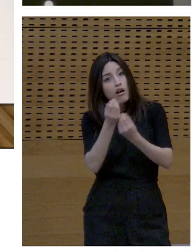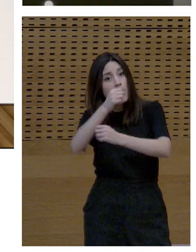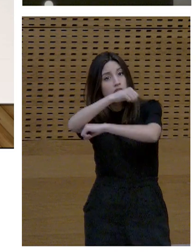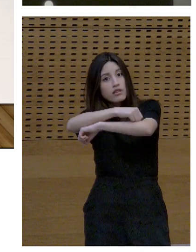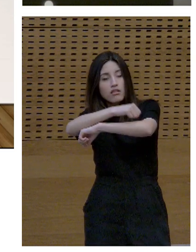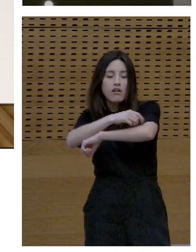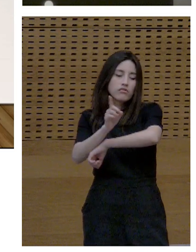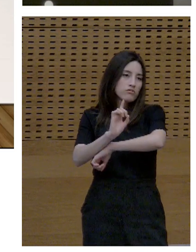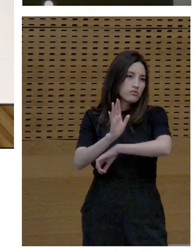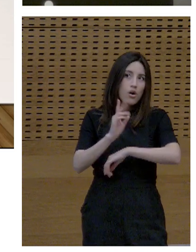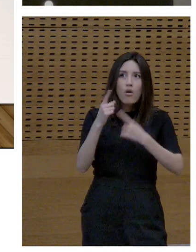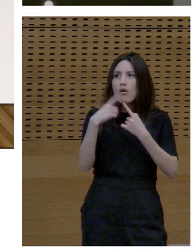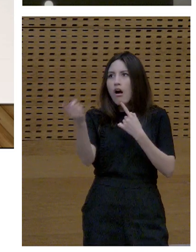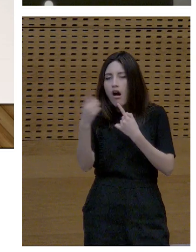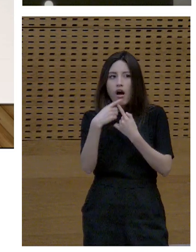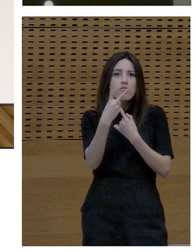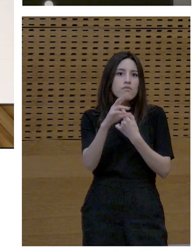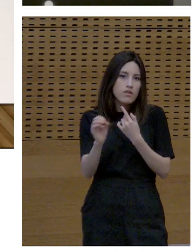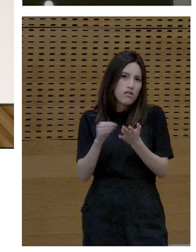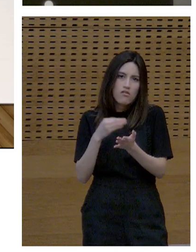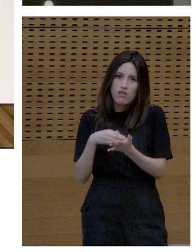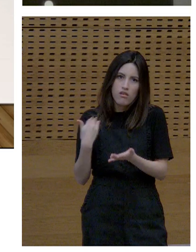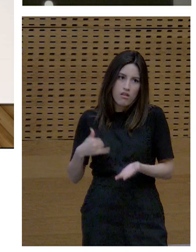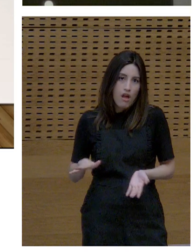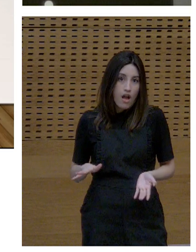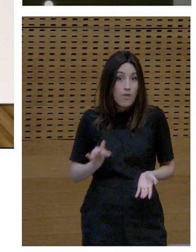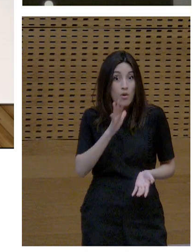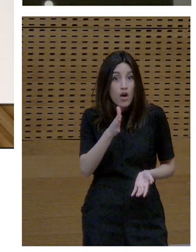20 veces, vamos a esperar un poco. Hay que aprender también a decir que no.